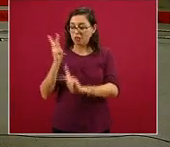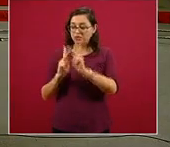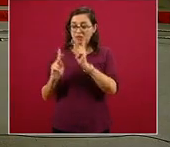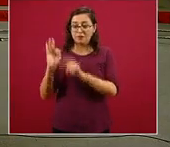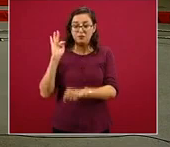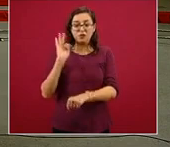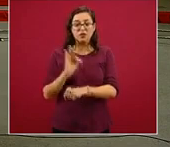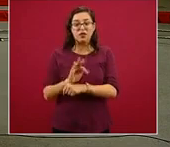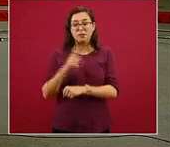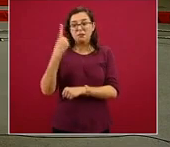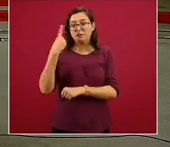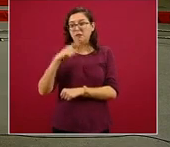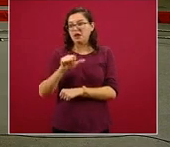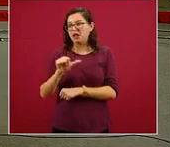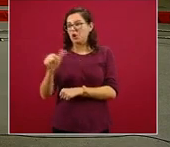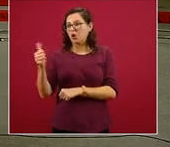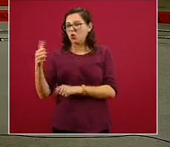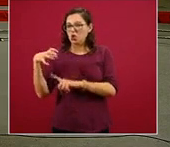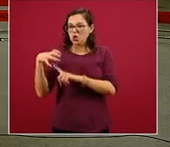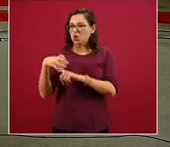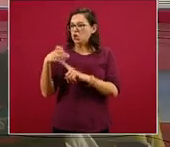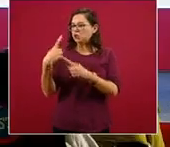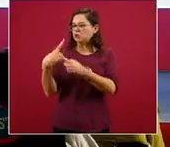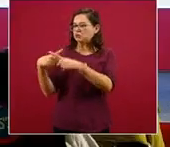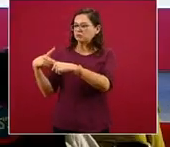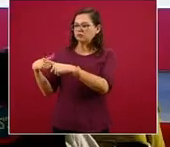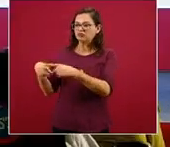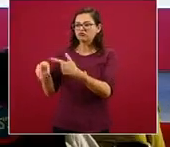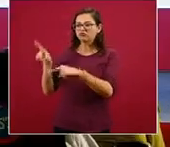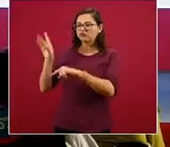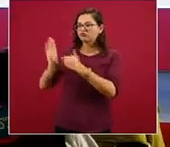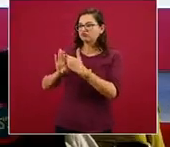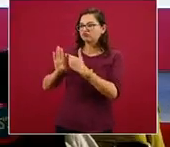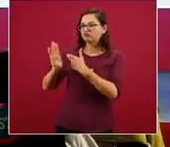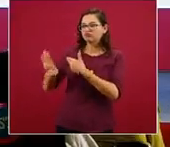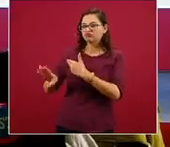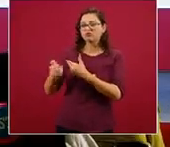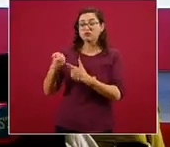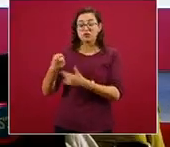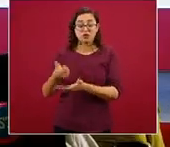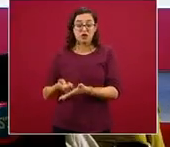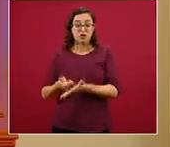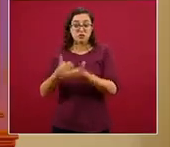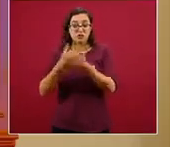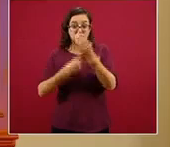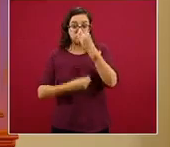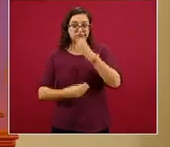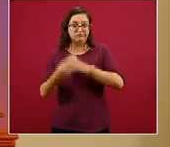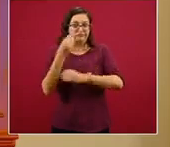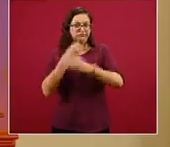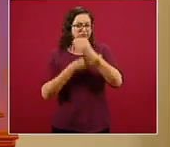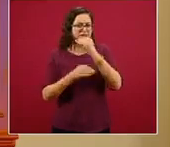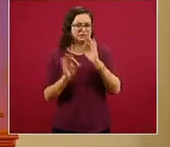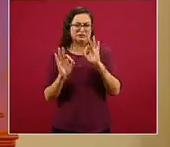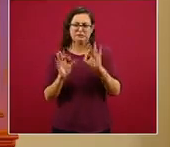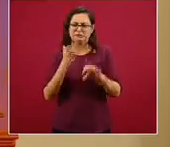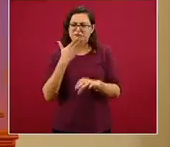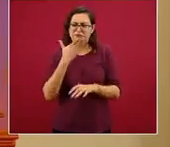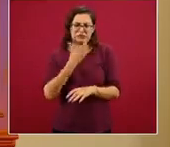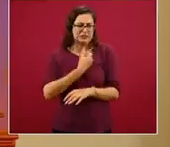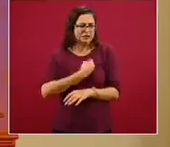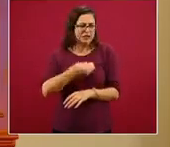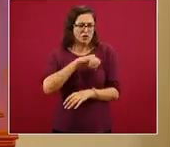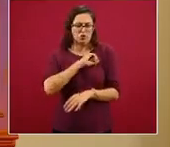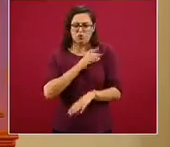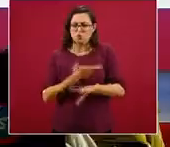conjunto de vitaminas y elementos nutricionales muy importantes. Adelante. Y así